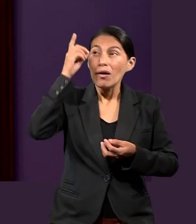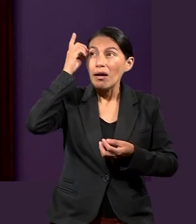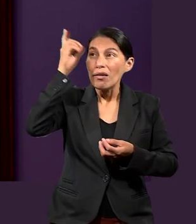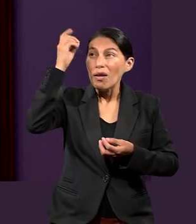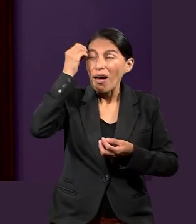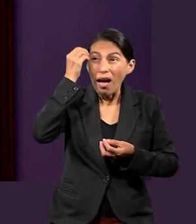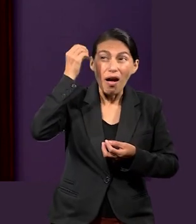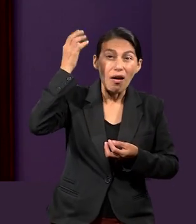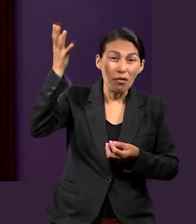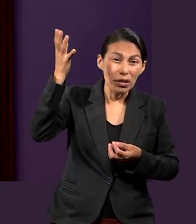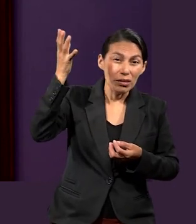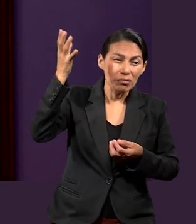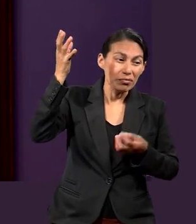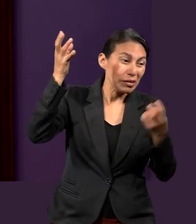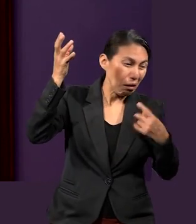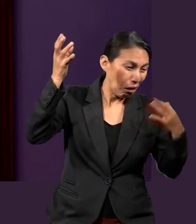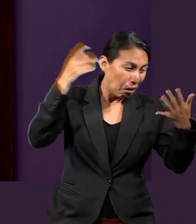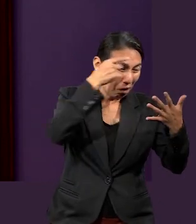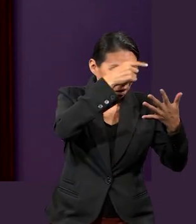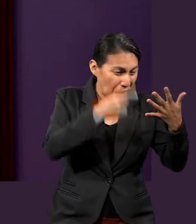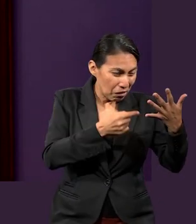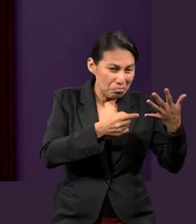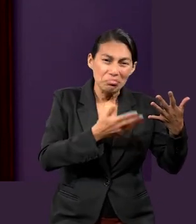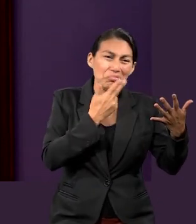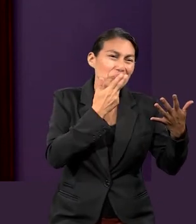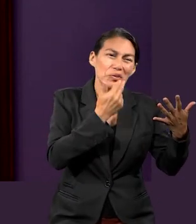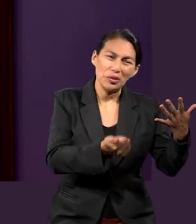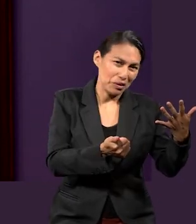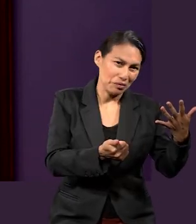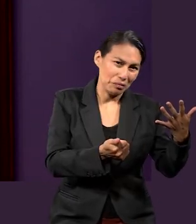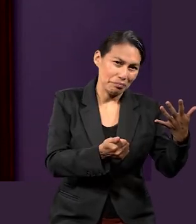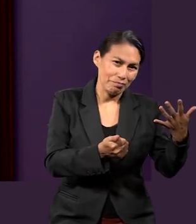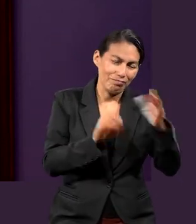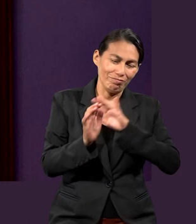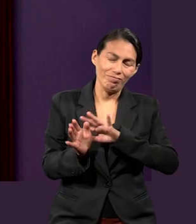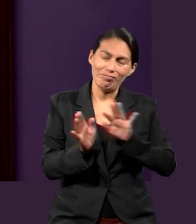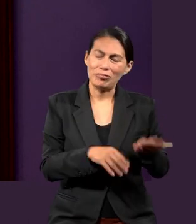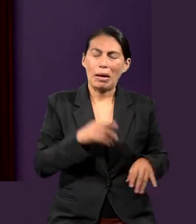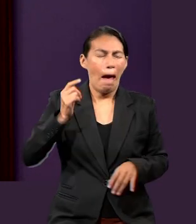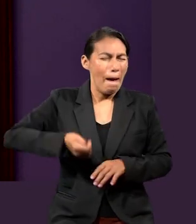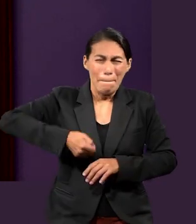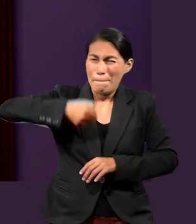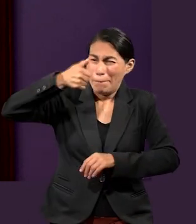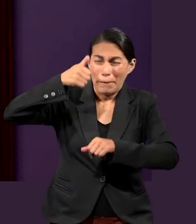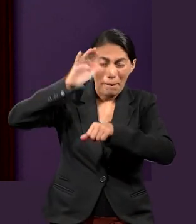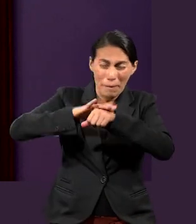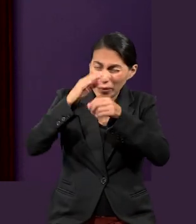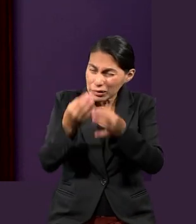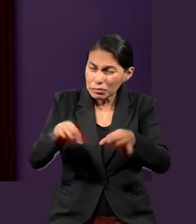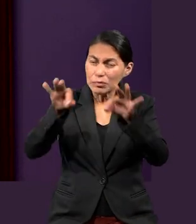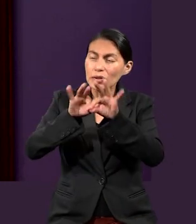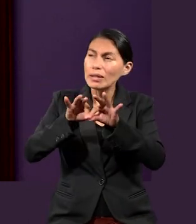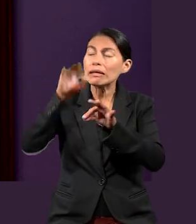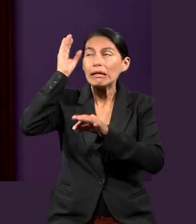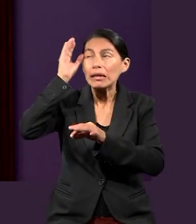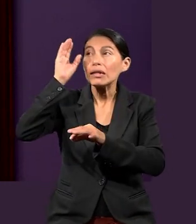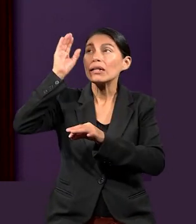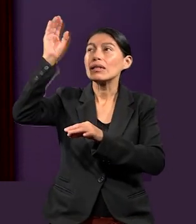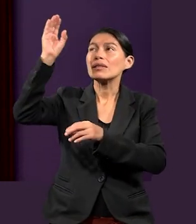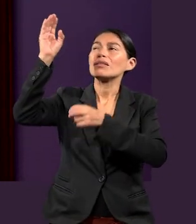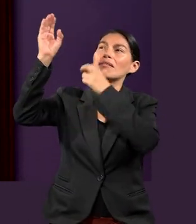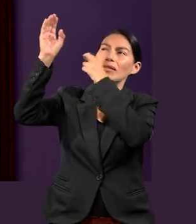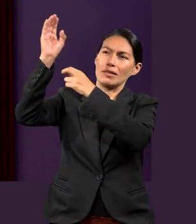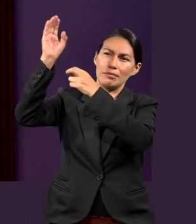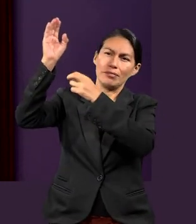el centro de todo lo que hacemos, entonces yo creo que no sirve de nada. Debemos recordar siempre que el centro de todo es